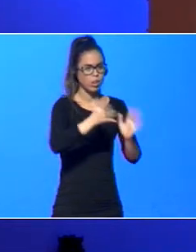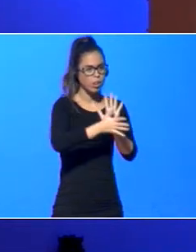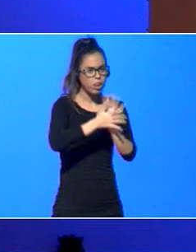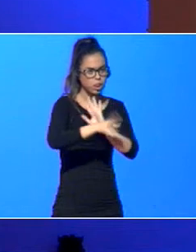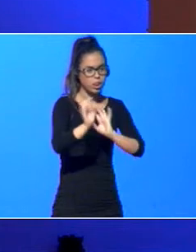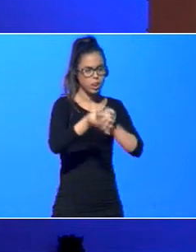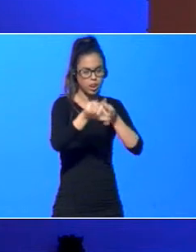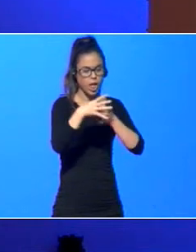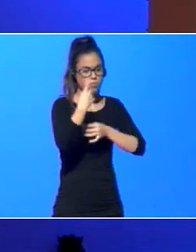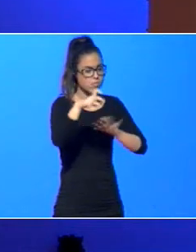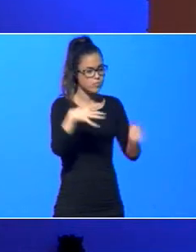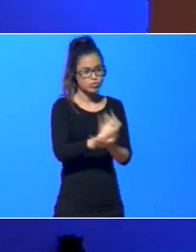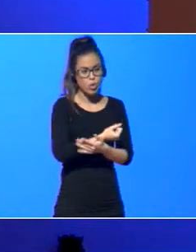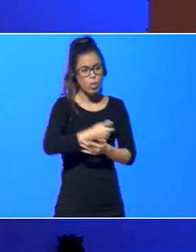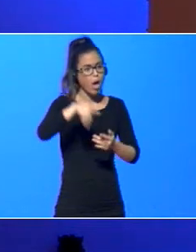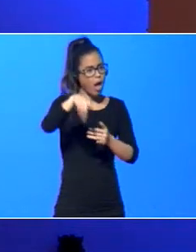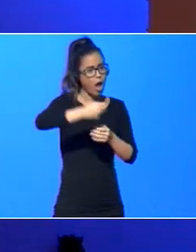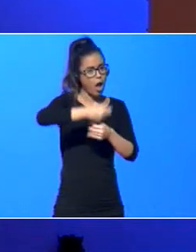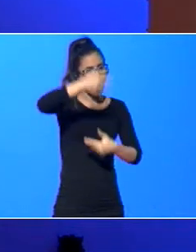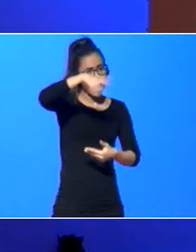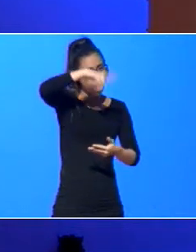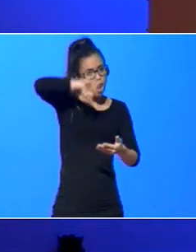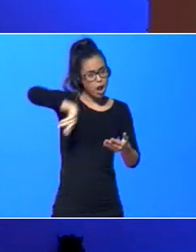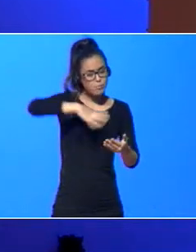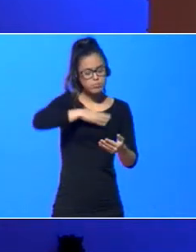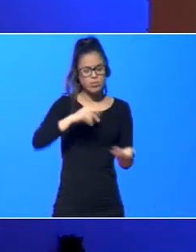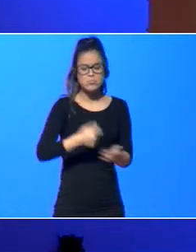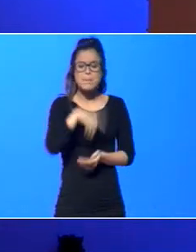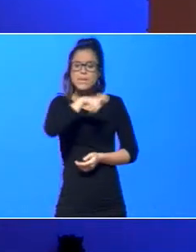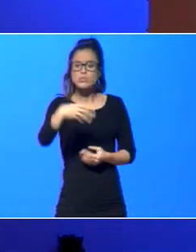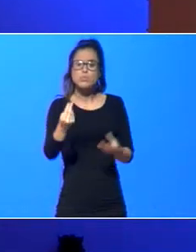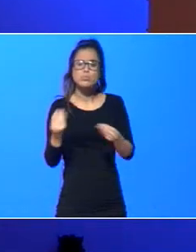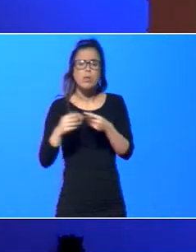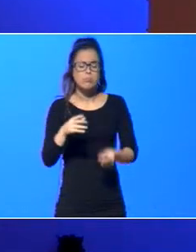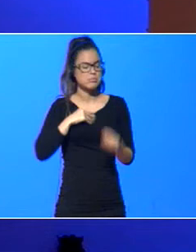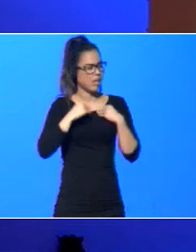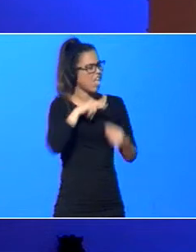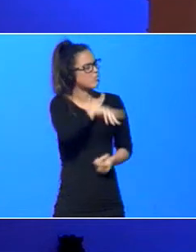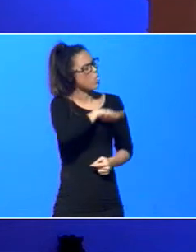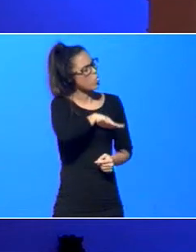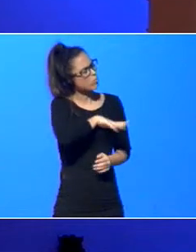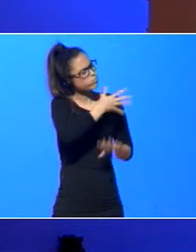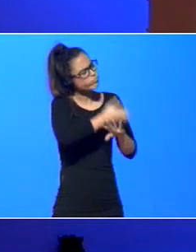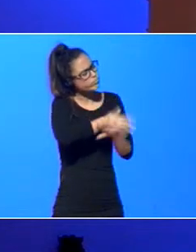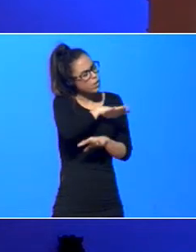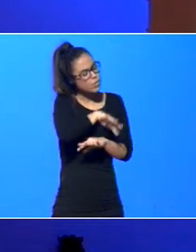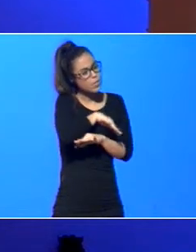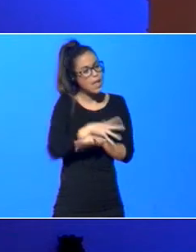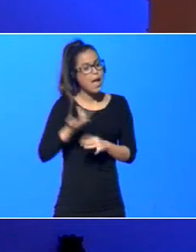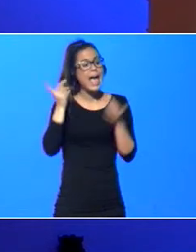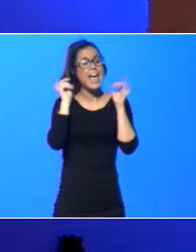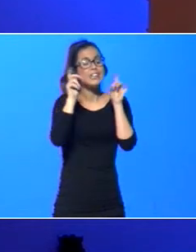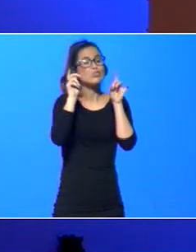dago antxe, azalduta. Jente asko esaten dozku, hori nun topatu aldot, ba eskuntzako horrian joaten zarie